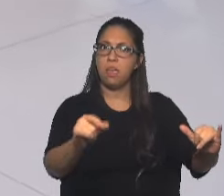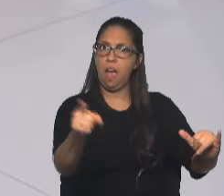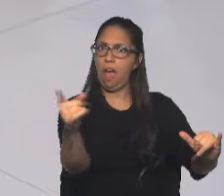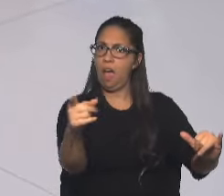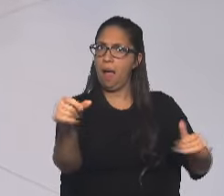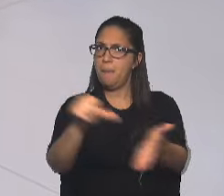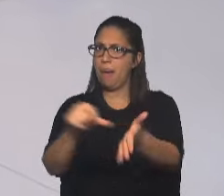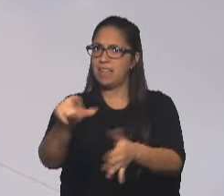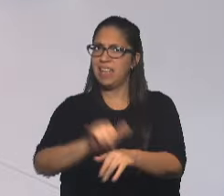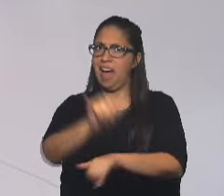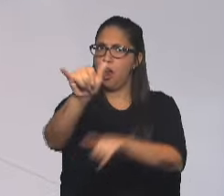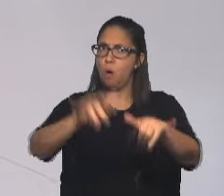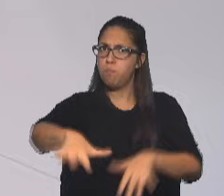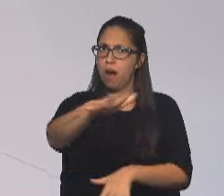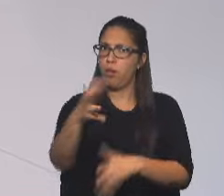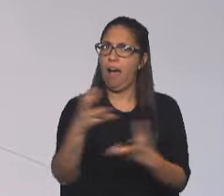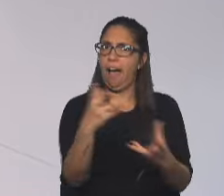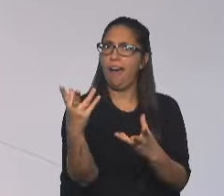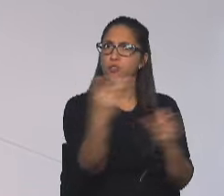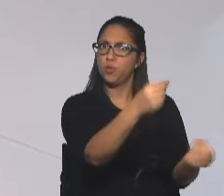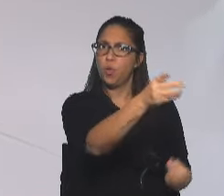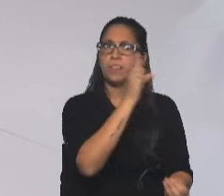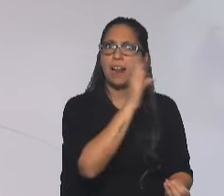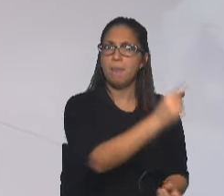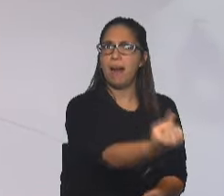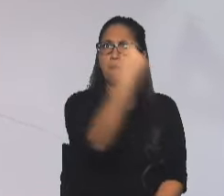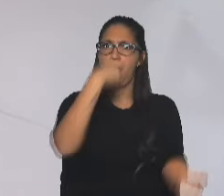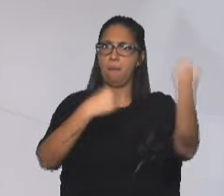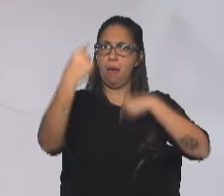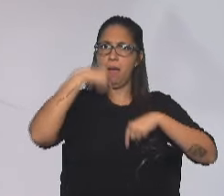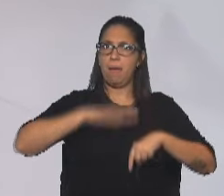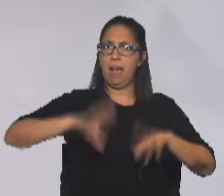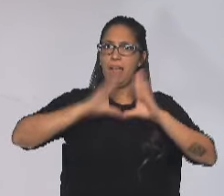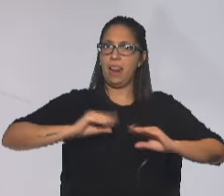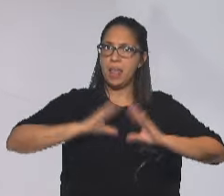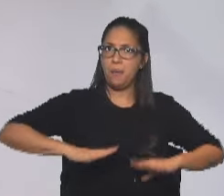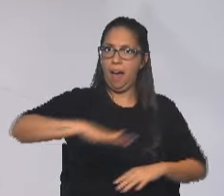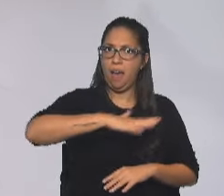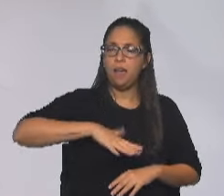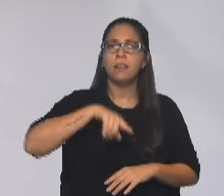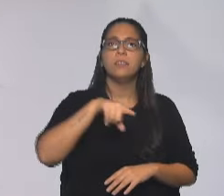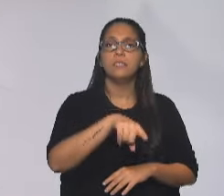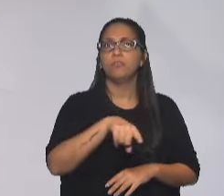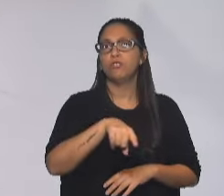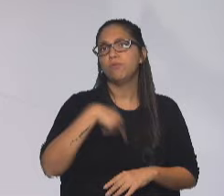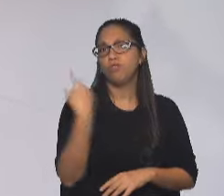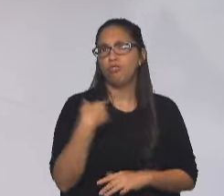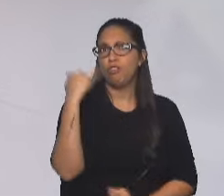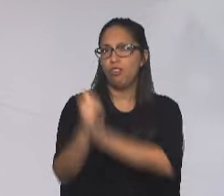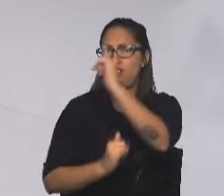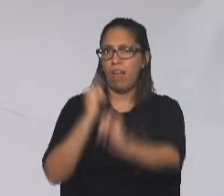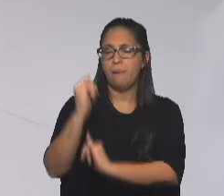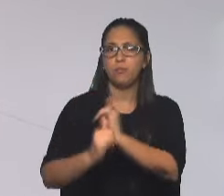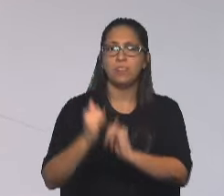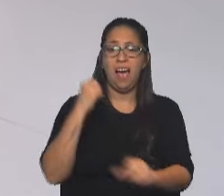con sus aeropuertos para los ataques que se produjeron en territorio libanés, por lo cual venimos contando, hasta el momento no